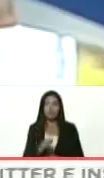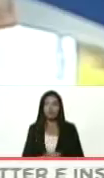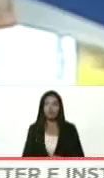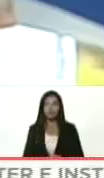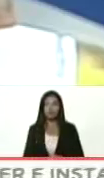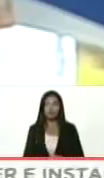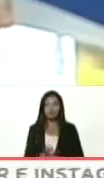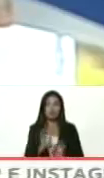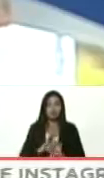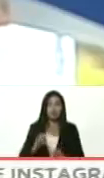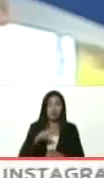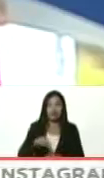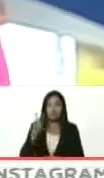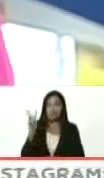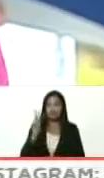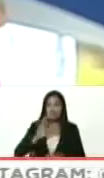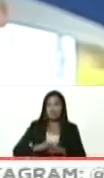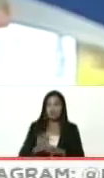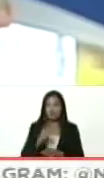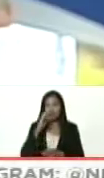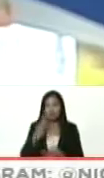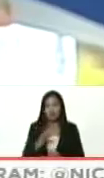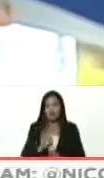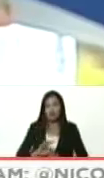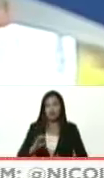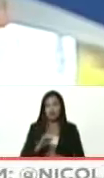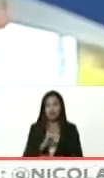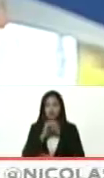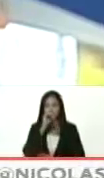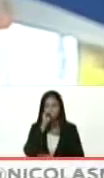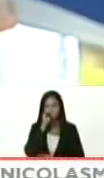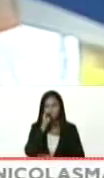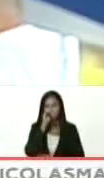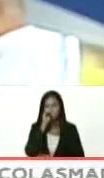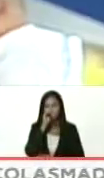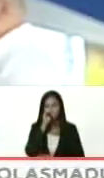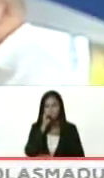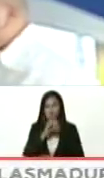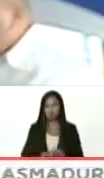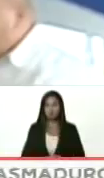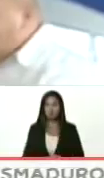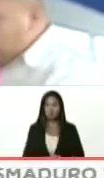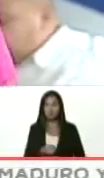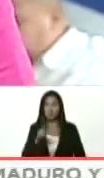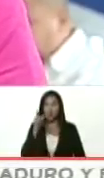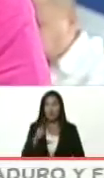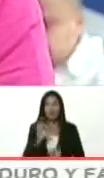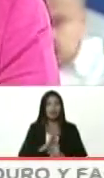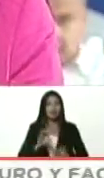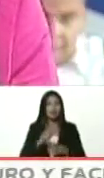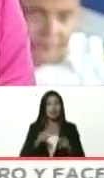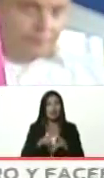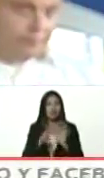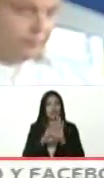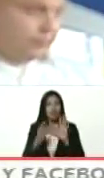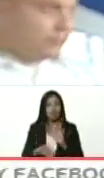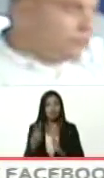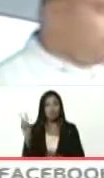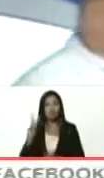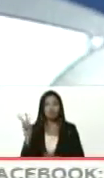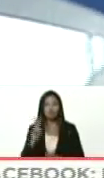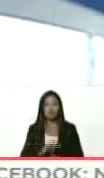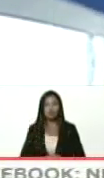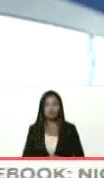es nadie en Venezuela, porque realmente es nadie. No es embajadora y no es nada en el Estado de Derecho venezolano, pero sí es muy